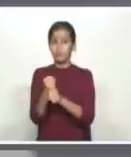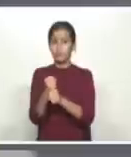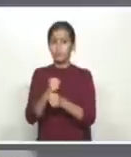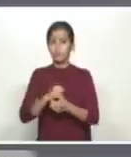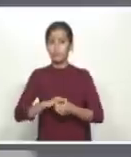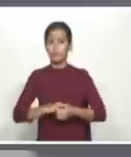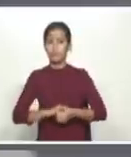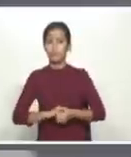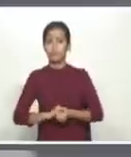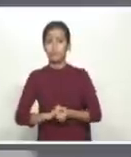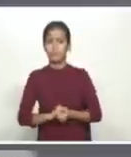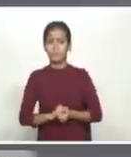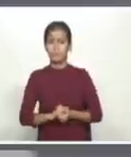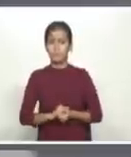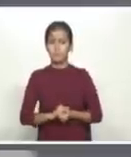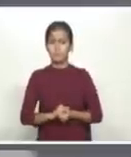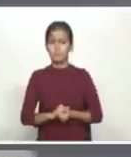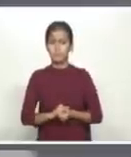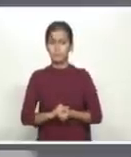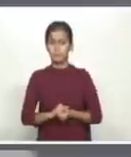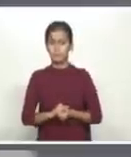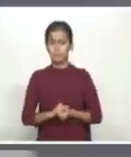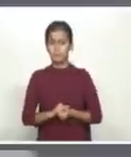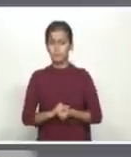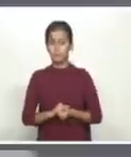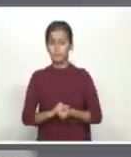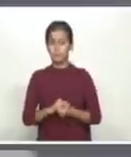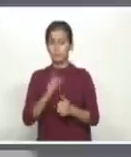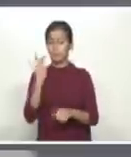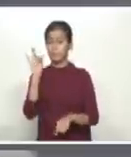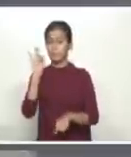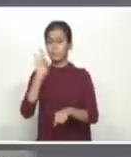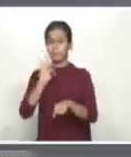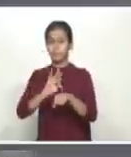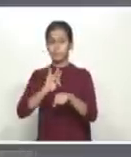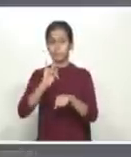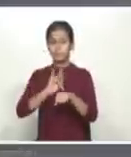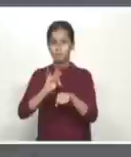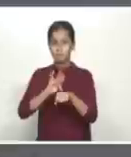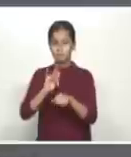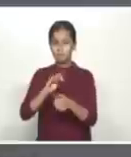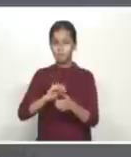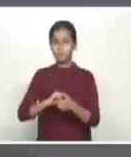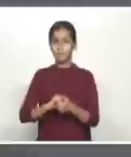de explotación, de extractivismo,